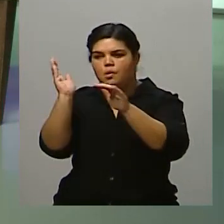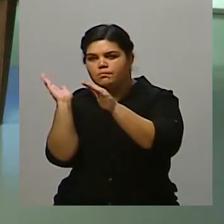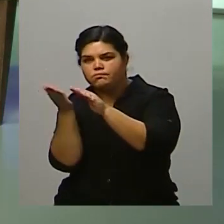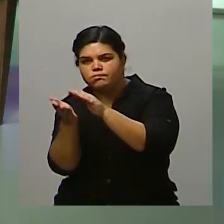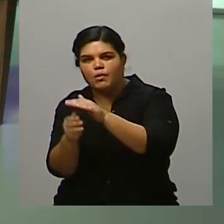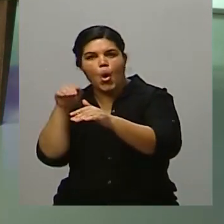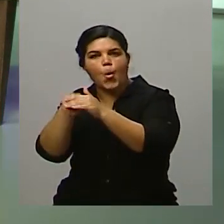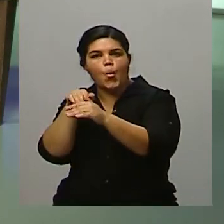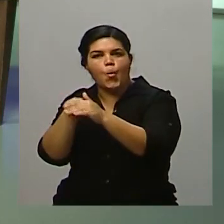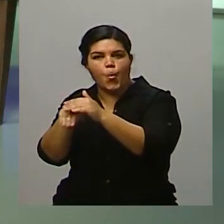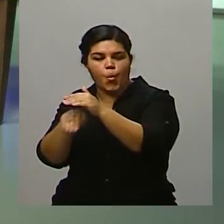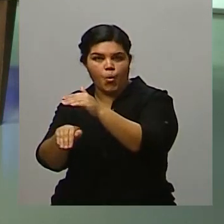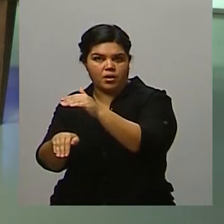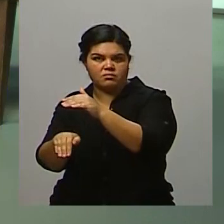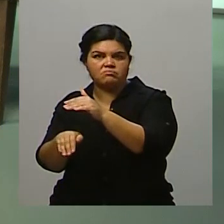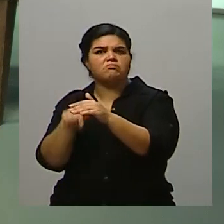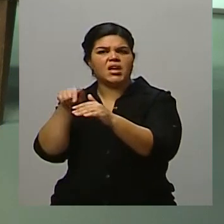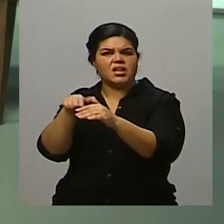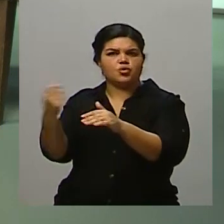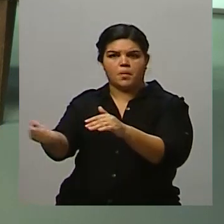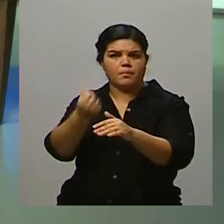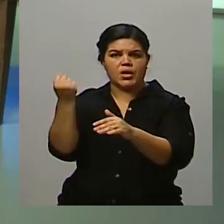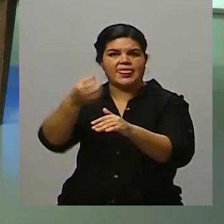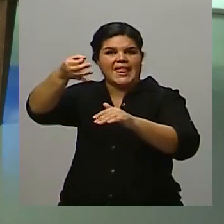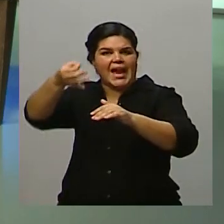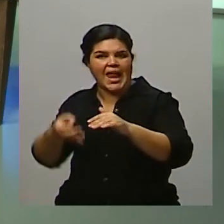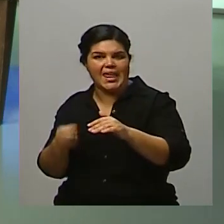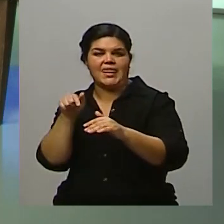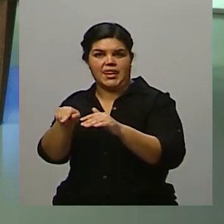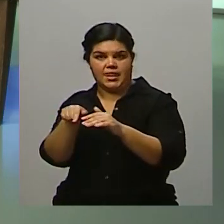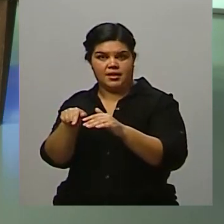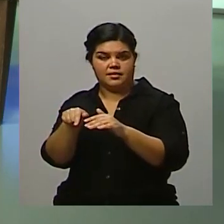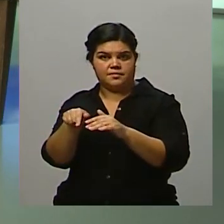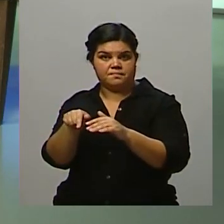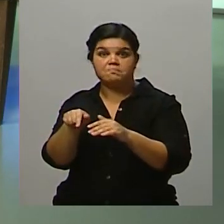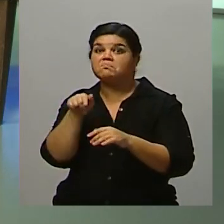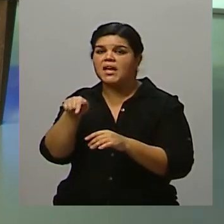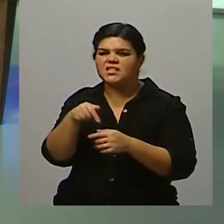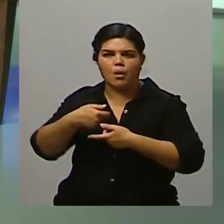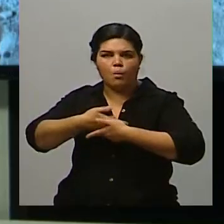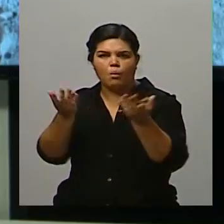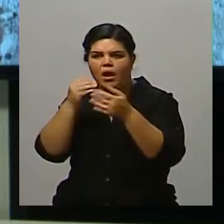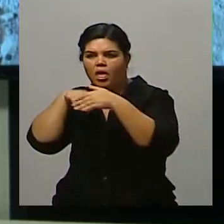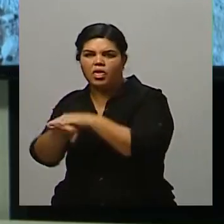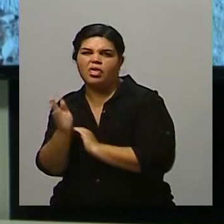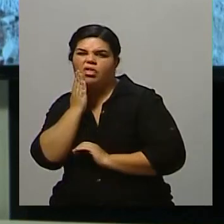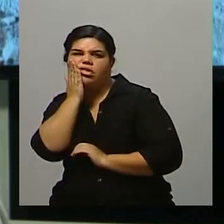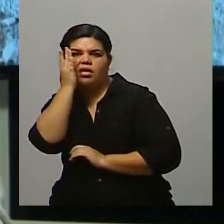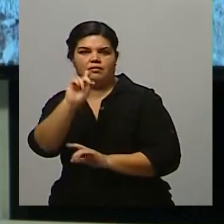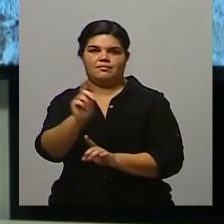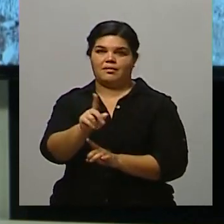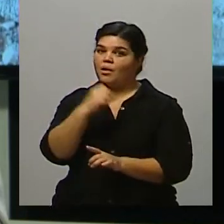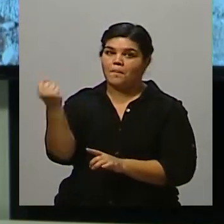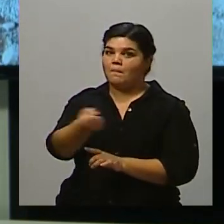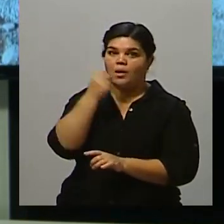es tan útil como la información que se guarda, o sea, como la calidad de esa información. Y el que vela porque esa información sea de buena calidad es el sistema de inversión